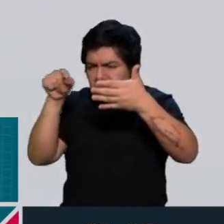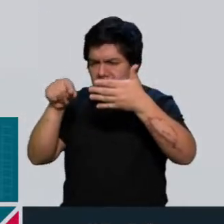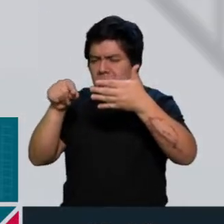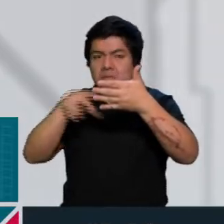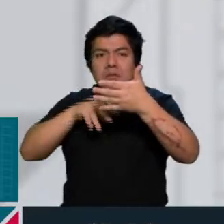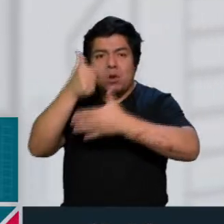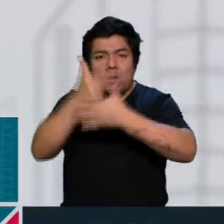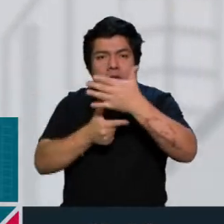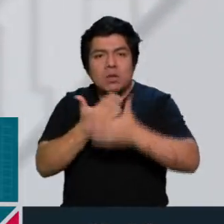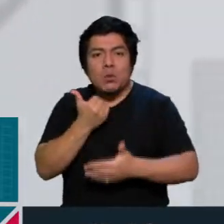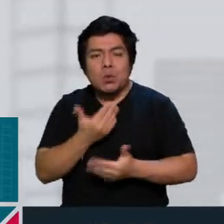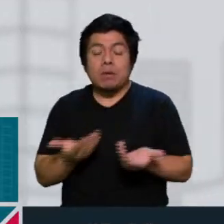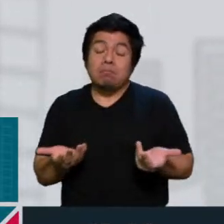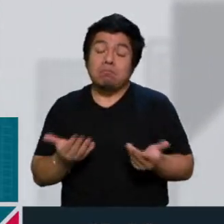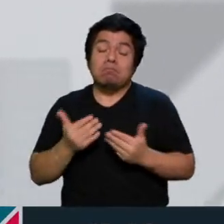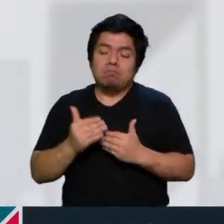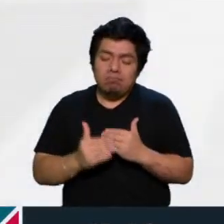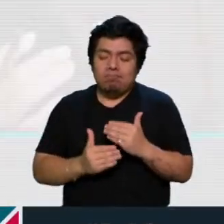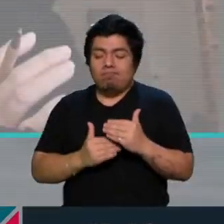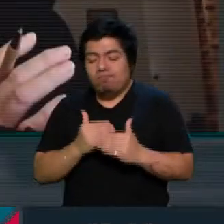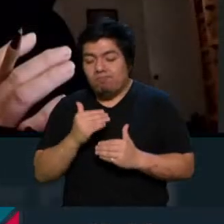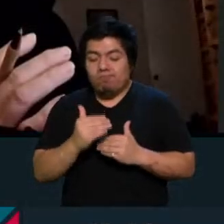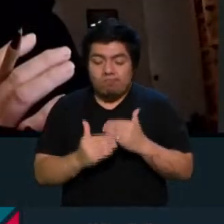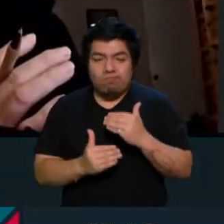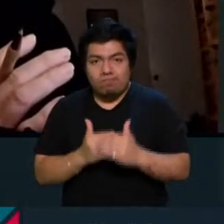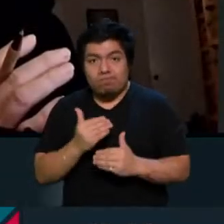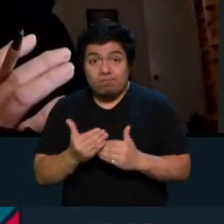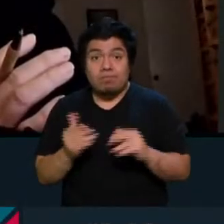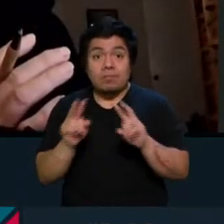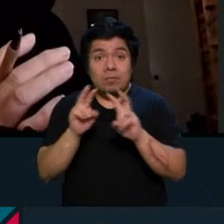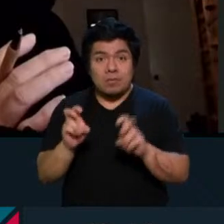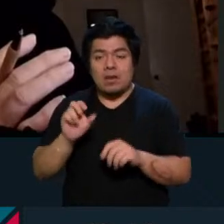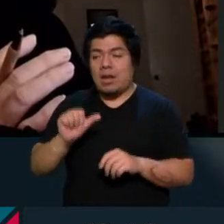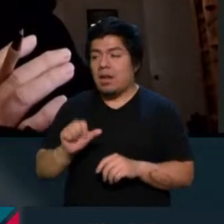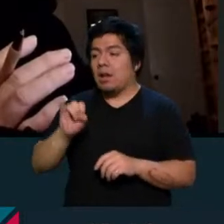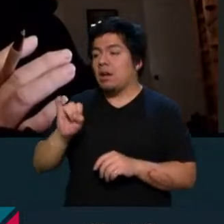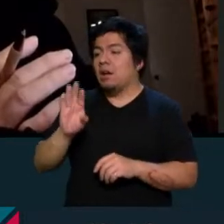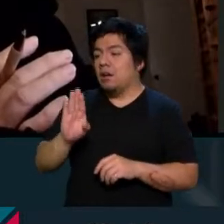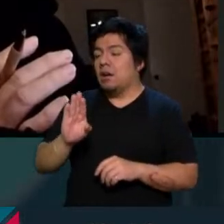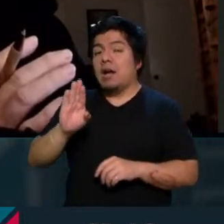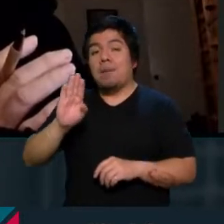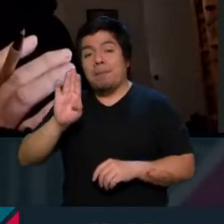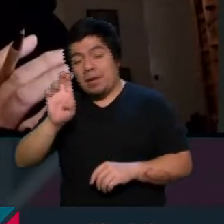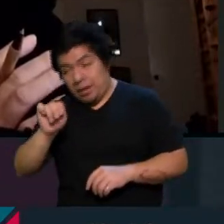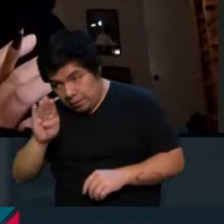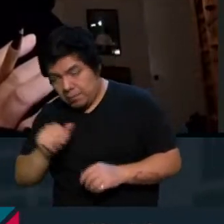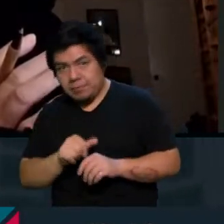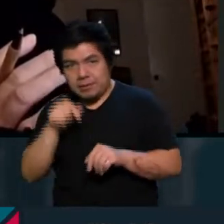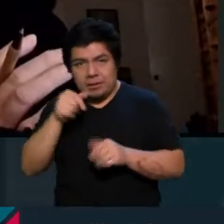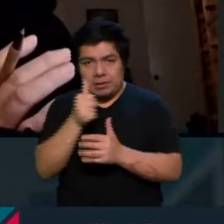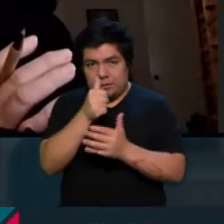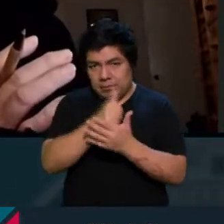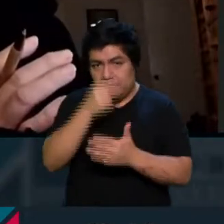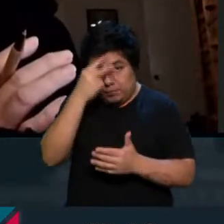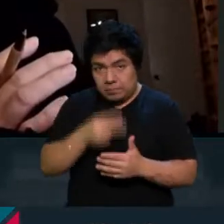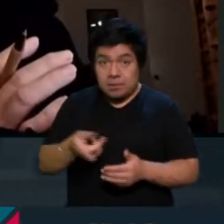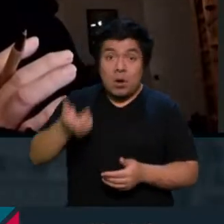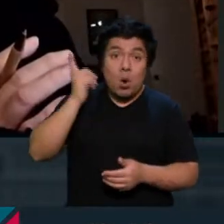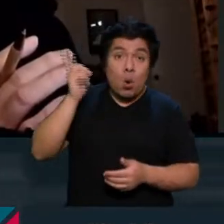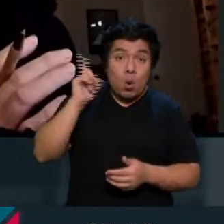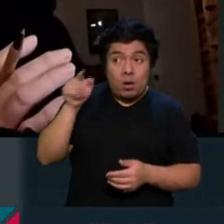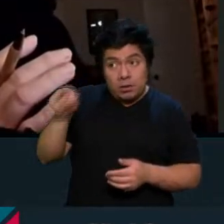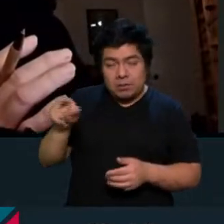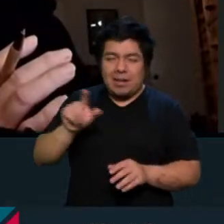modificación prevé. Pues vamos a ver cómo se va desarrollando este tema de los Airbnb, sobre todo aquí en la Ciudad de México, y esperemos que